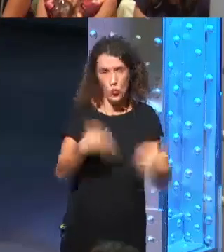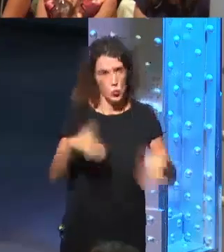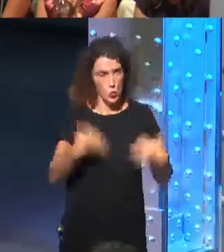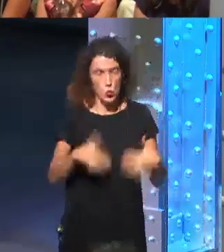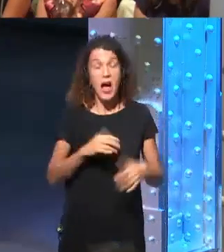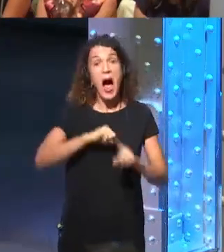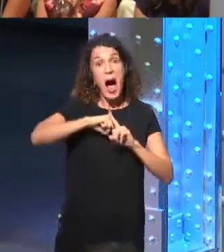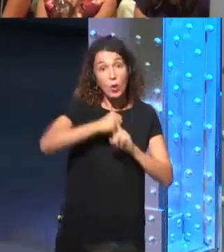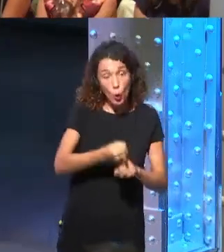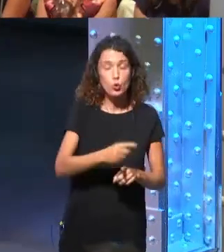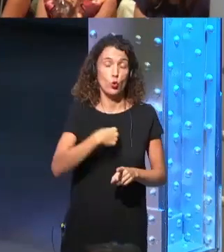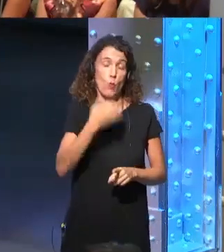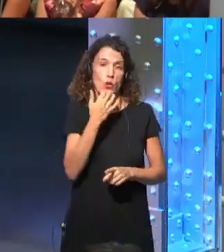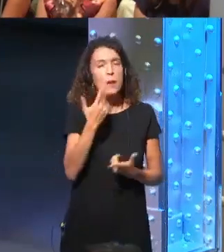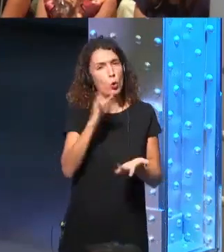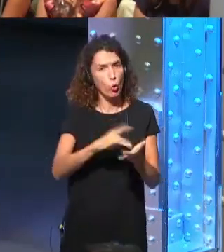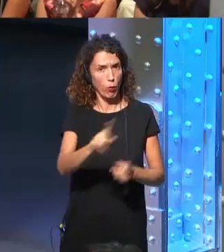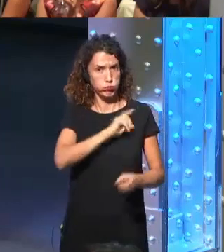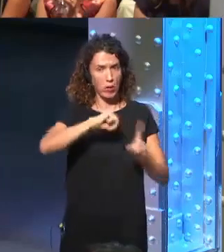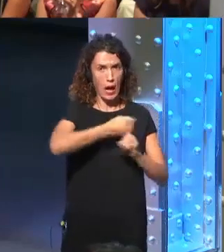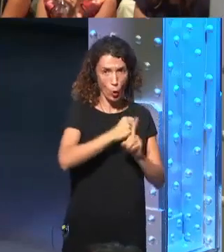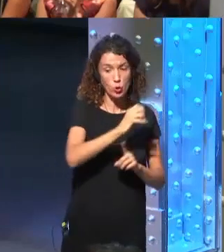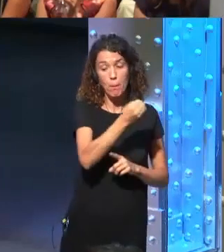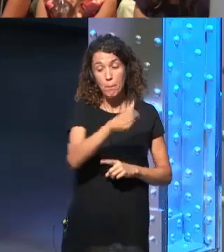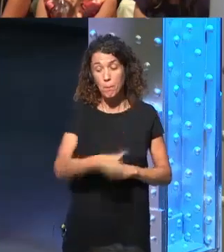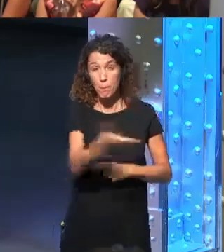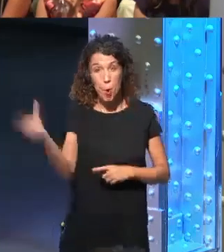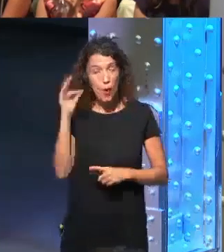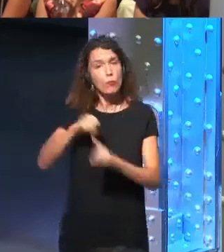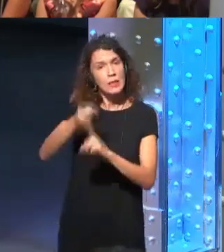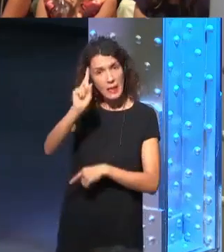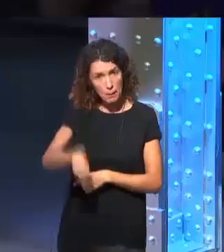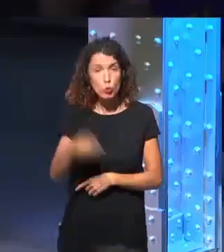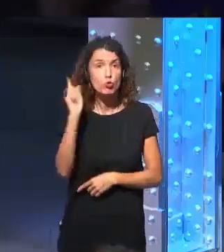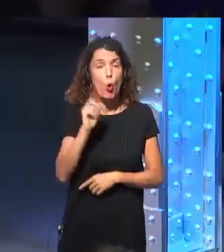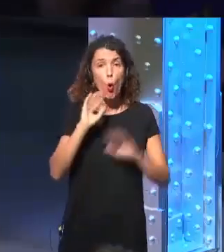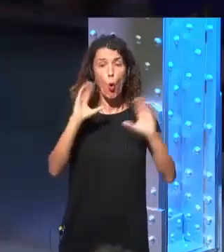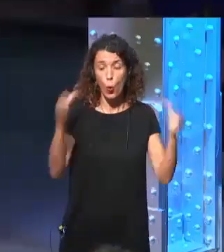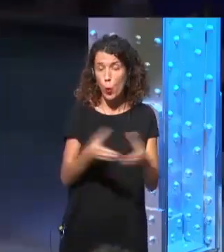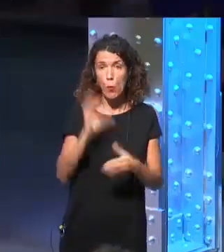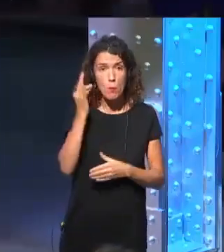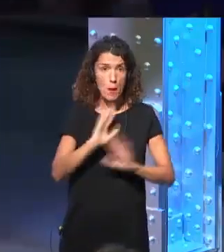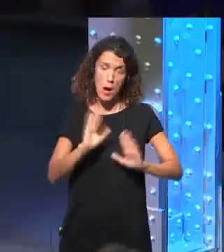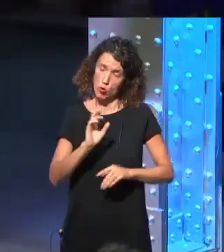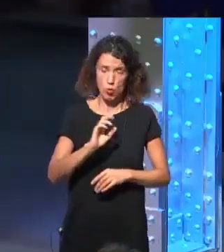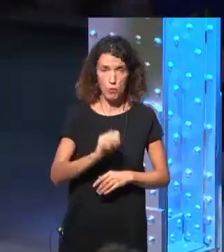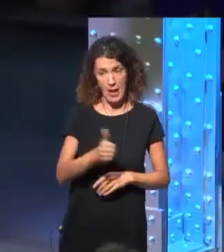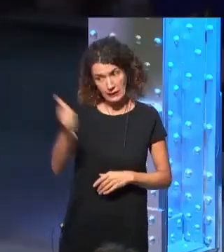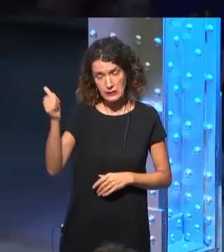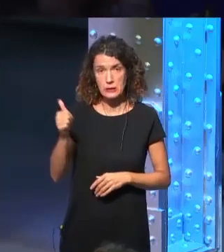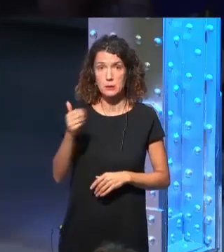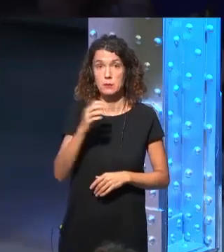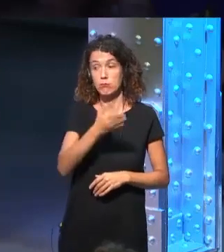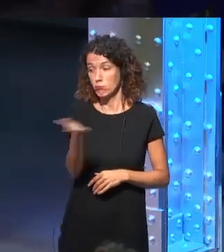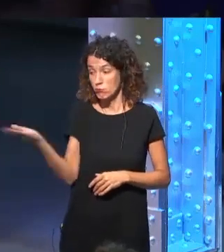el acoso que yo, por ejemplo, he recibido y que otras han recibido, no solo se dirige hacia las mujeres o hacia personas